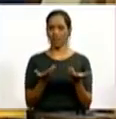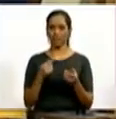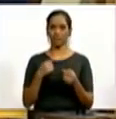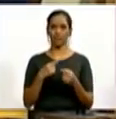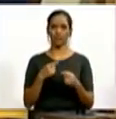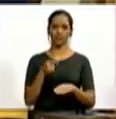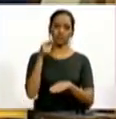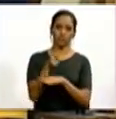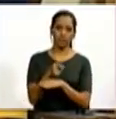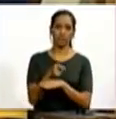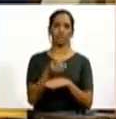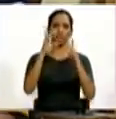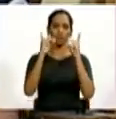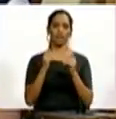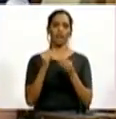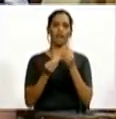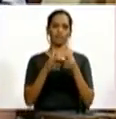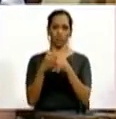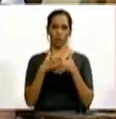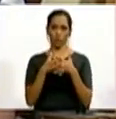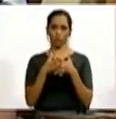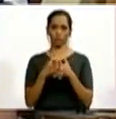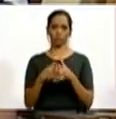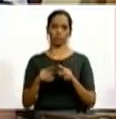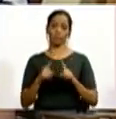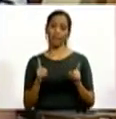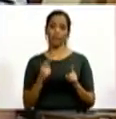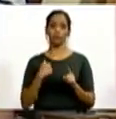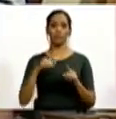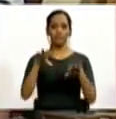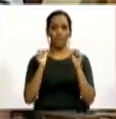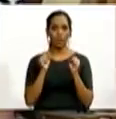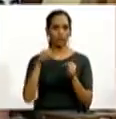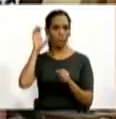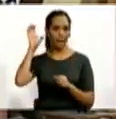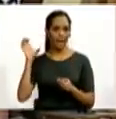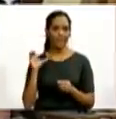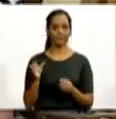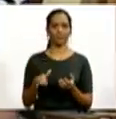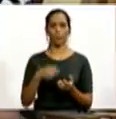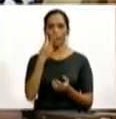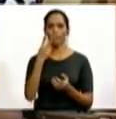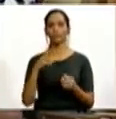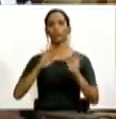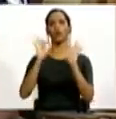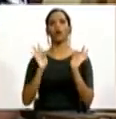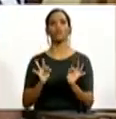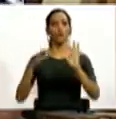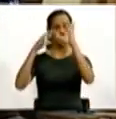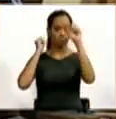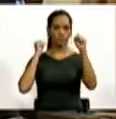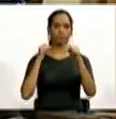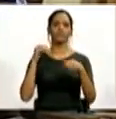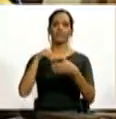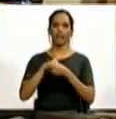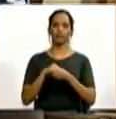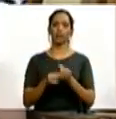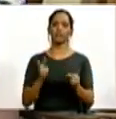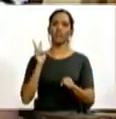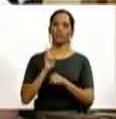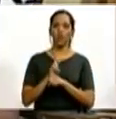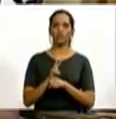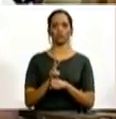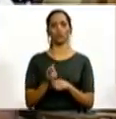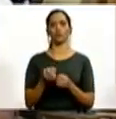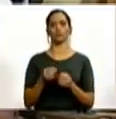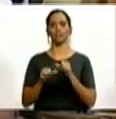los norteamericanos. Pero yo entiendo que esos países pudieran verlo como una figura diplomática dentro de esa violación colectiva